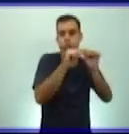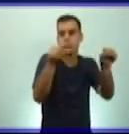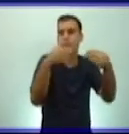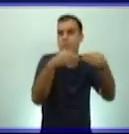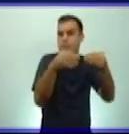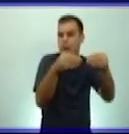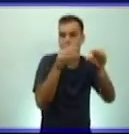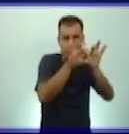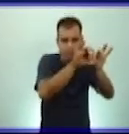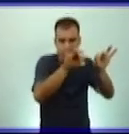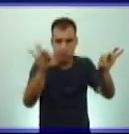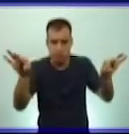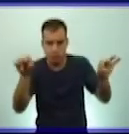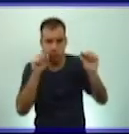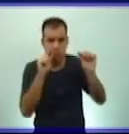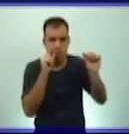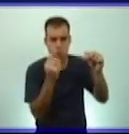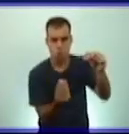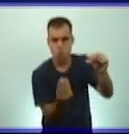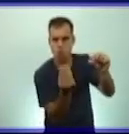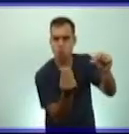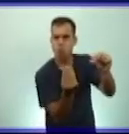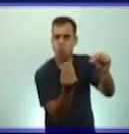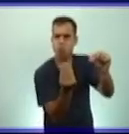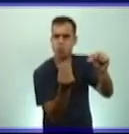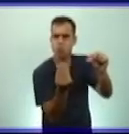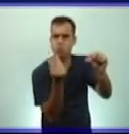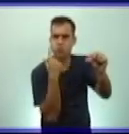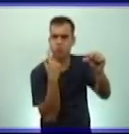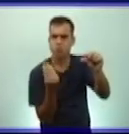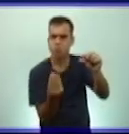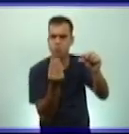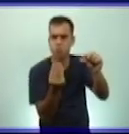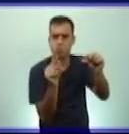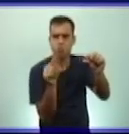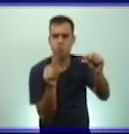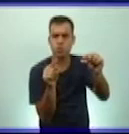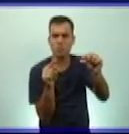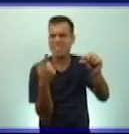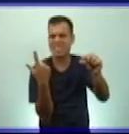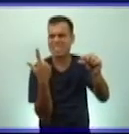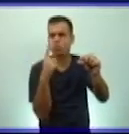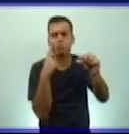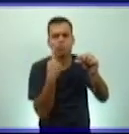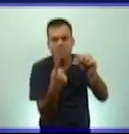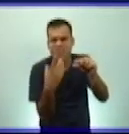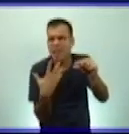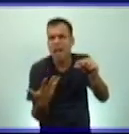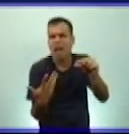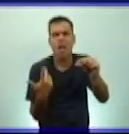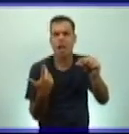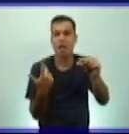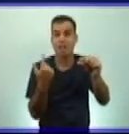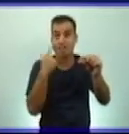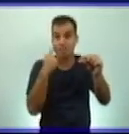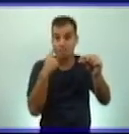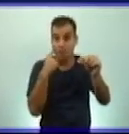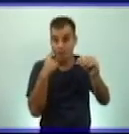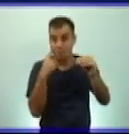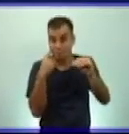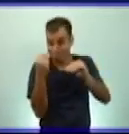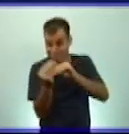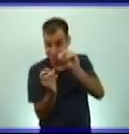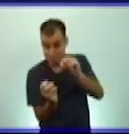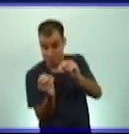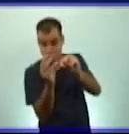que en su extremo lo ponemos a la llama de un mechero. ¿Qué es lo que realmente ocurre? Bueno, lo que se ha transmitido, como ya